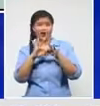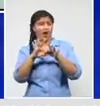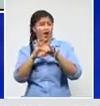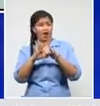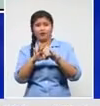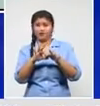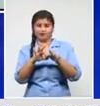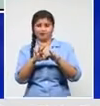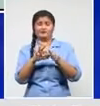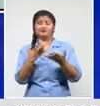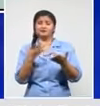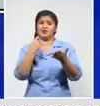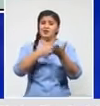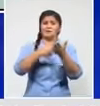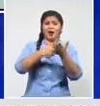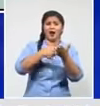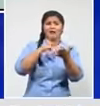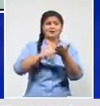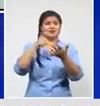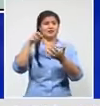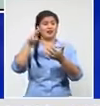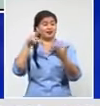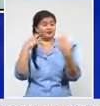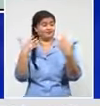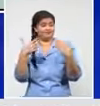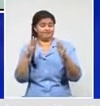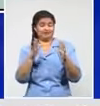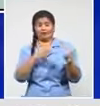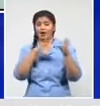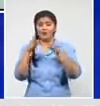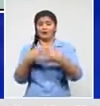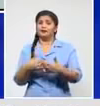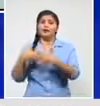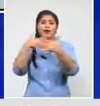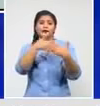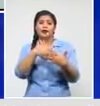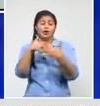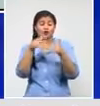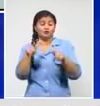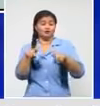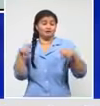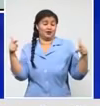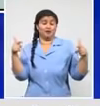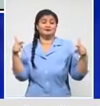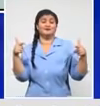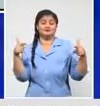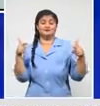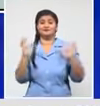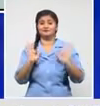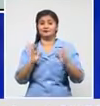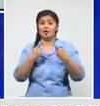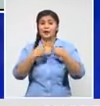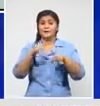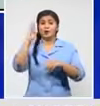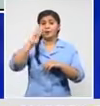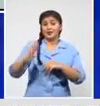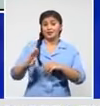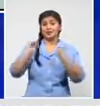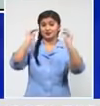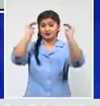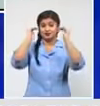Estados Unidos, el muy alto, 779. Pero Brasil 789,